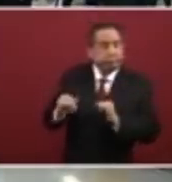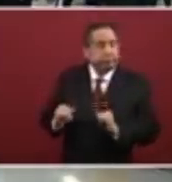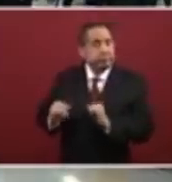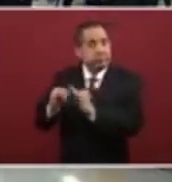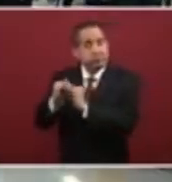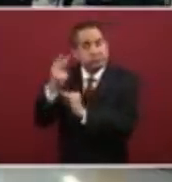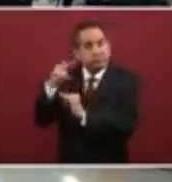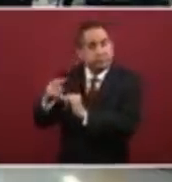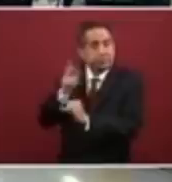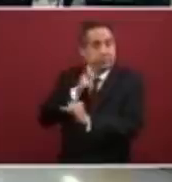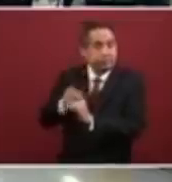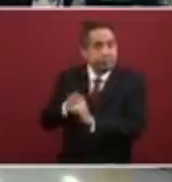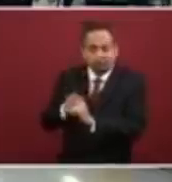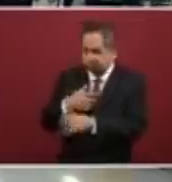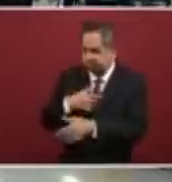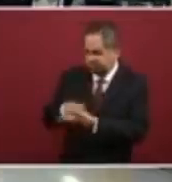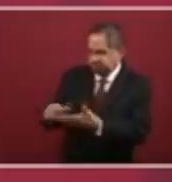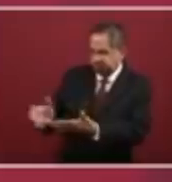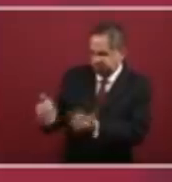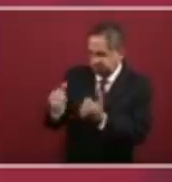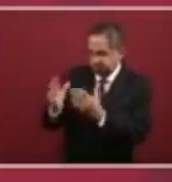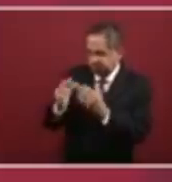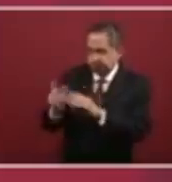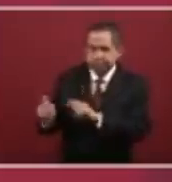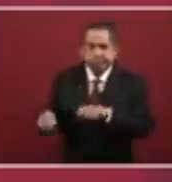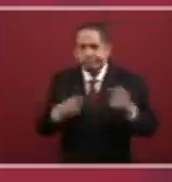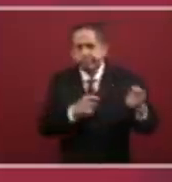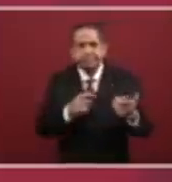Sí tenemos capacidad, esa es la respuesta.